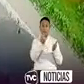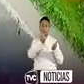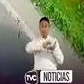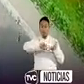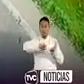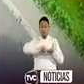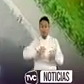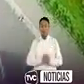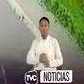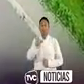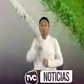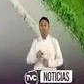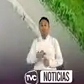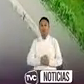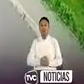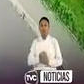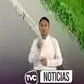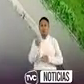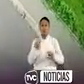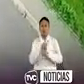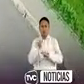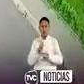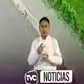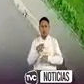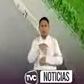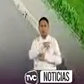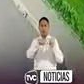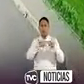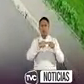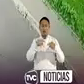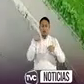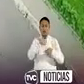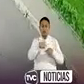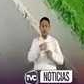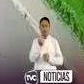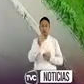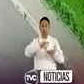manos de los delincuentes por cerca de 2 horas recorriendo cajeros para